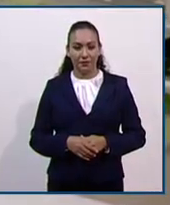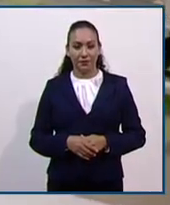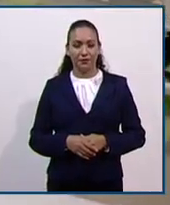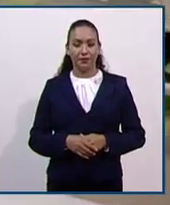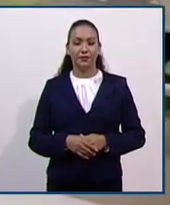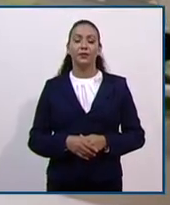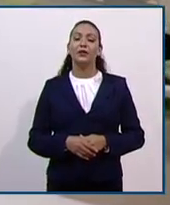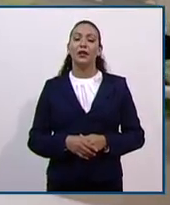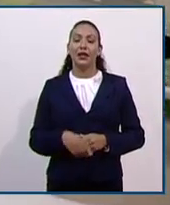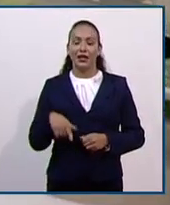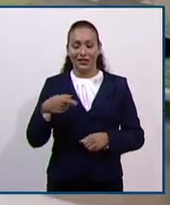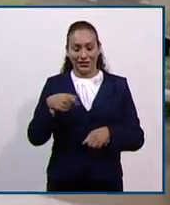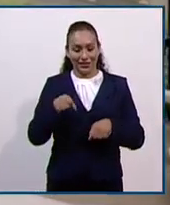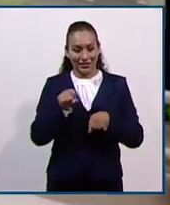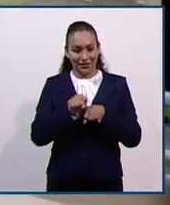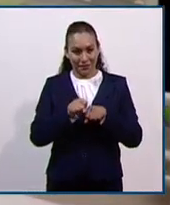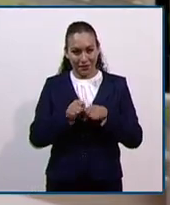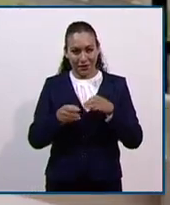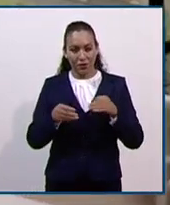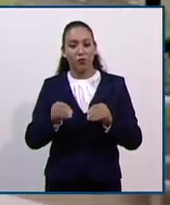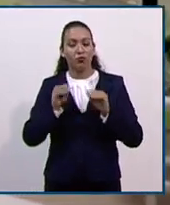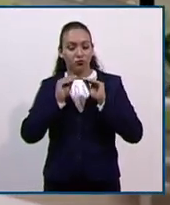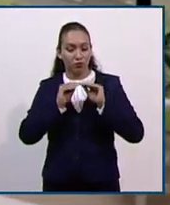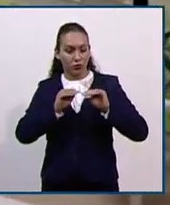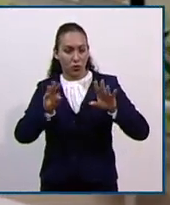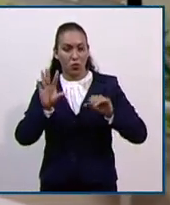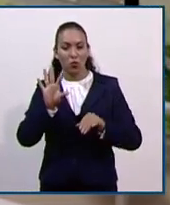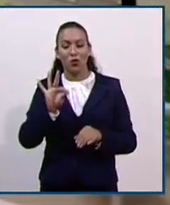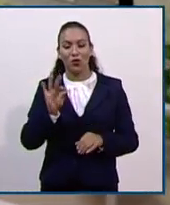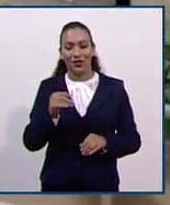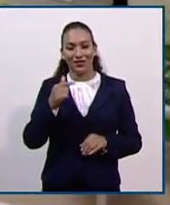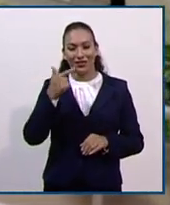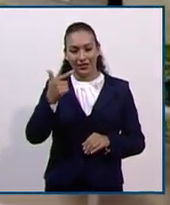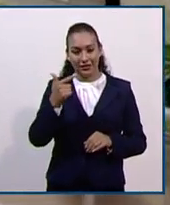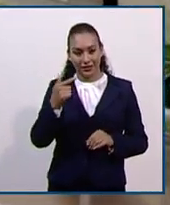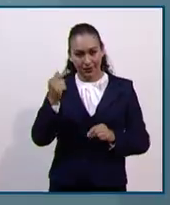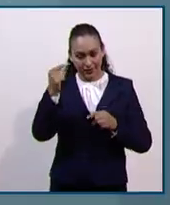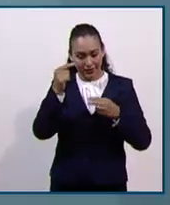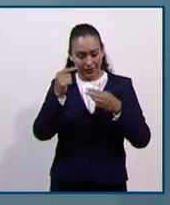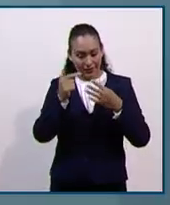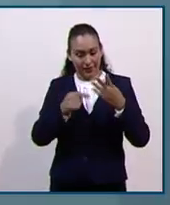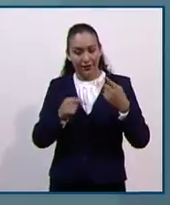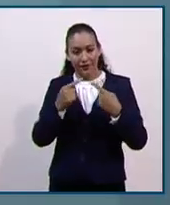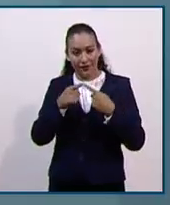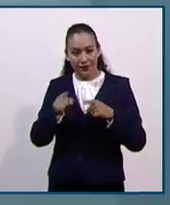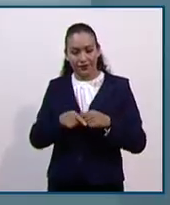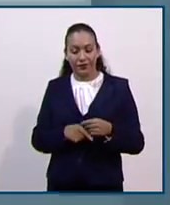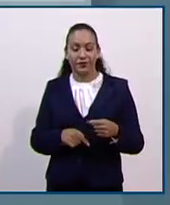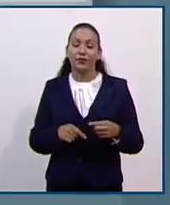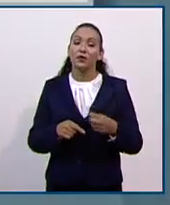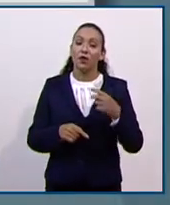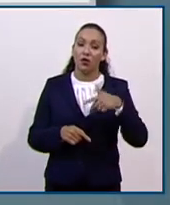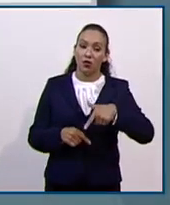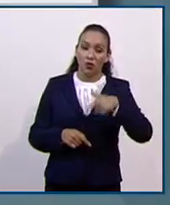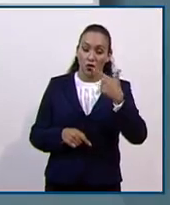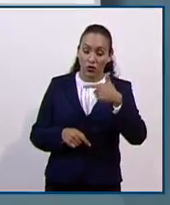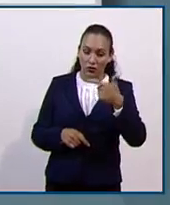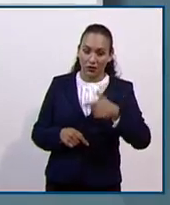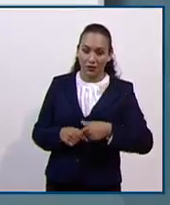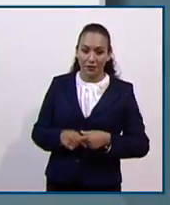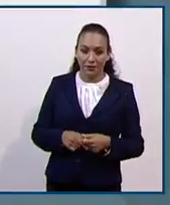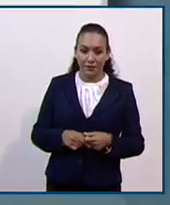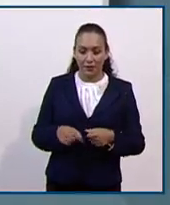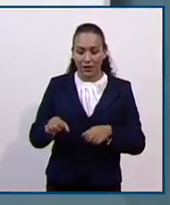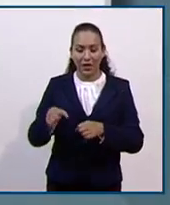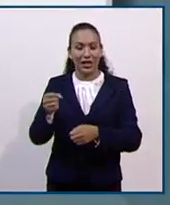En el semanario judicial se publicaron 47 criterios de distintos órganos jurisdiccionales federales, de los cuales 12 corresponden a las